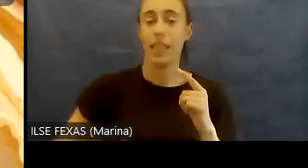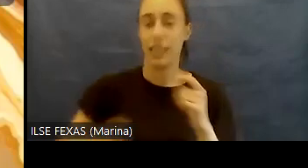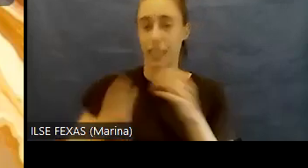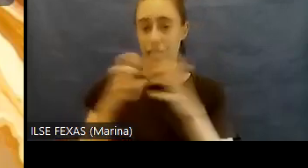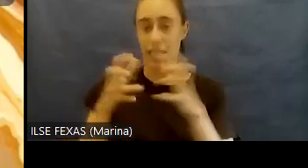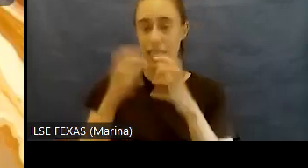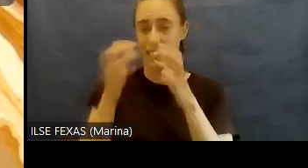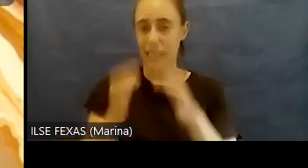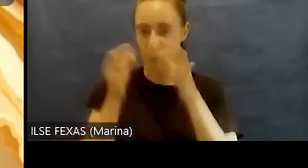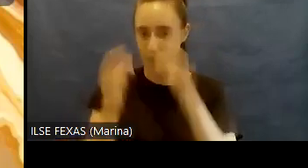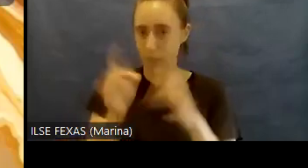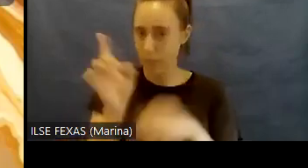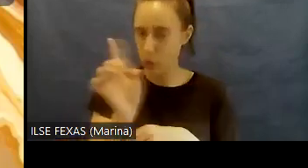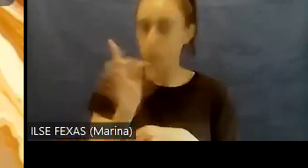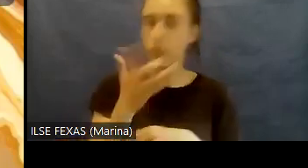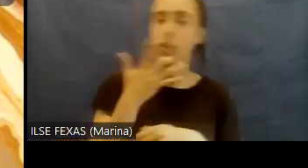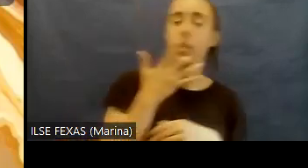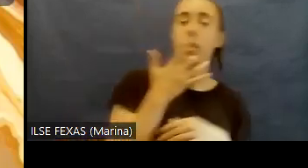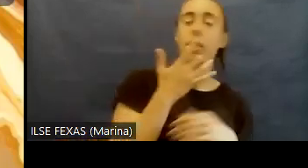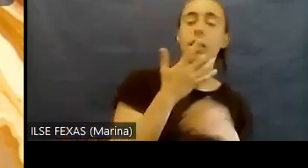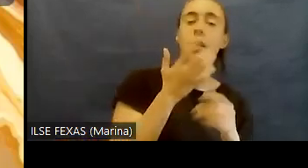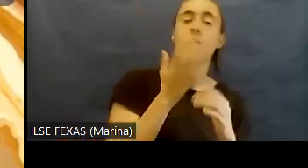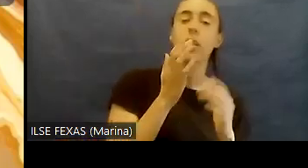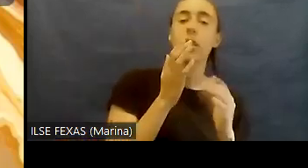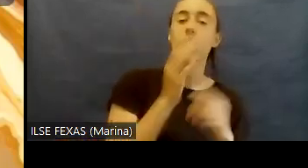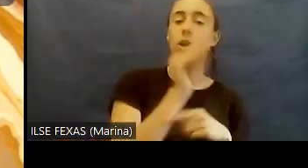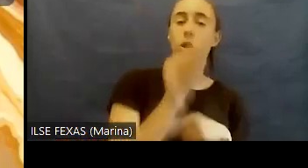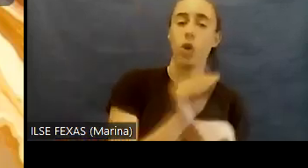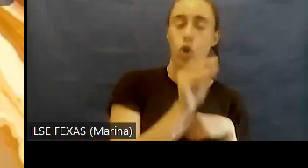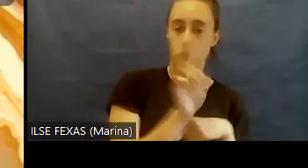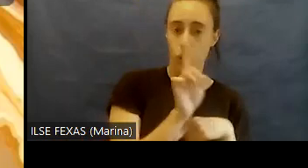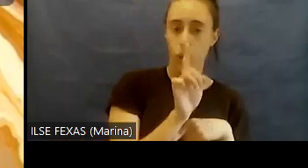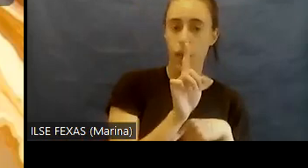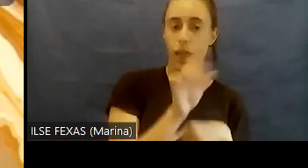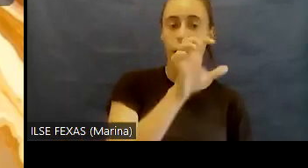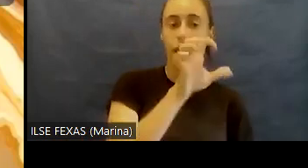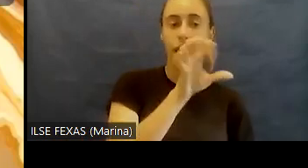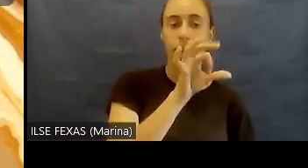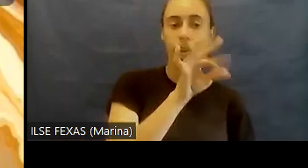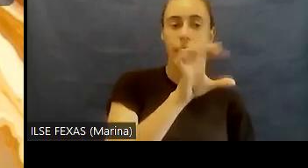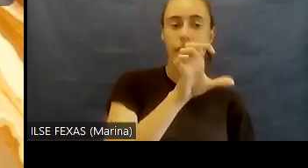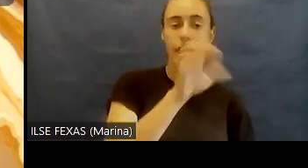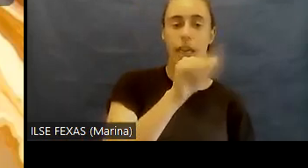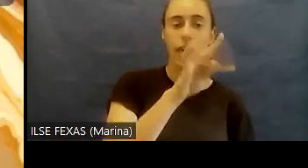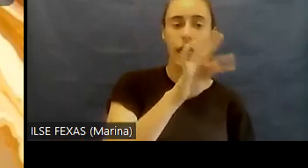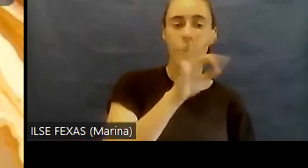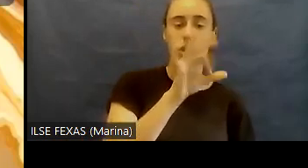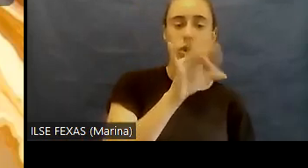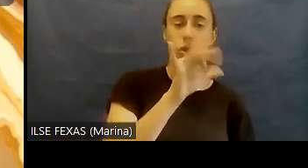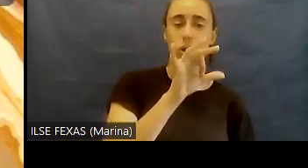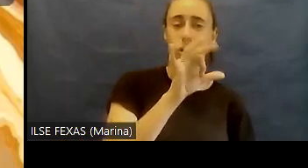esteatosis no cuidada, en la que sigamos produciendo la misma irritación a nivel hepático, es muy probable que acabe